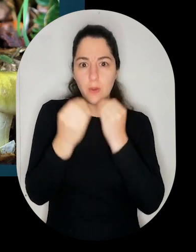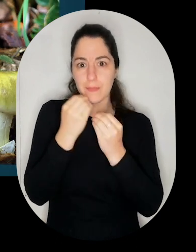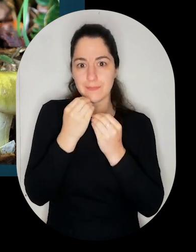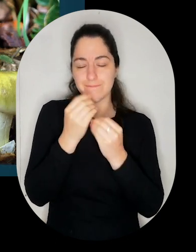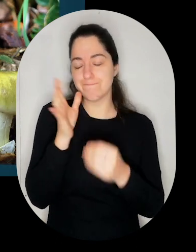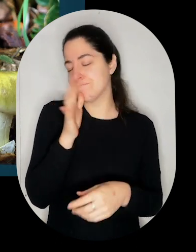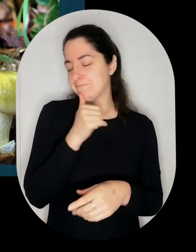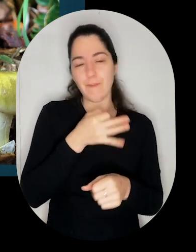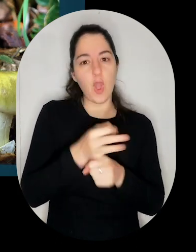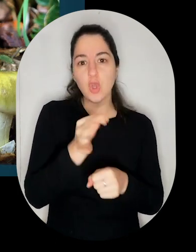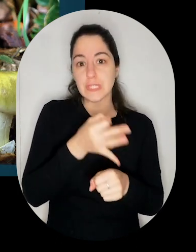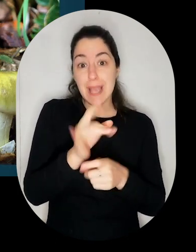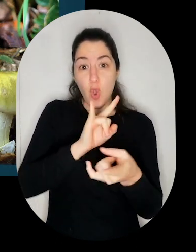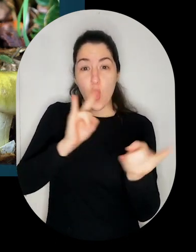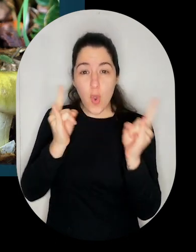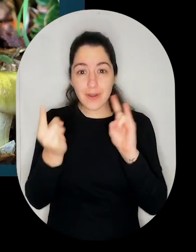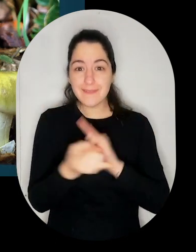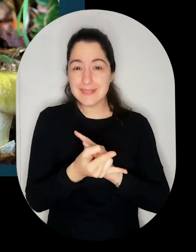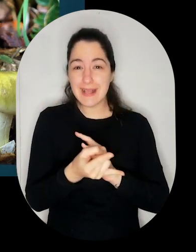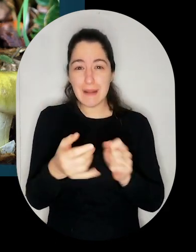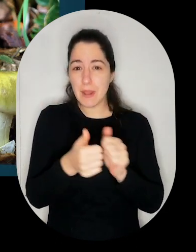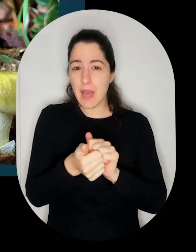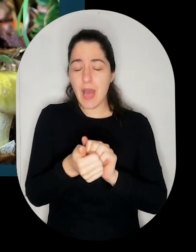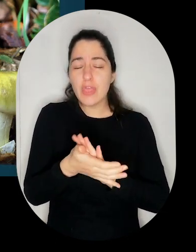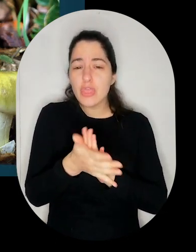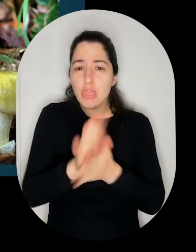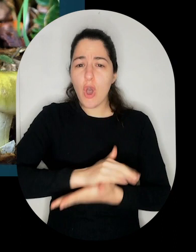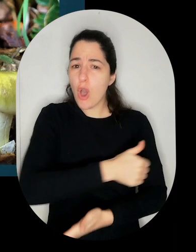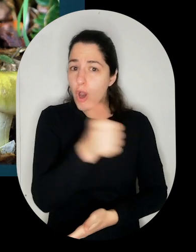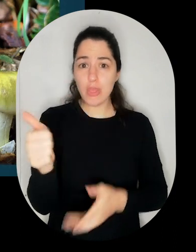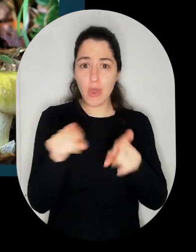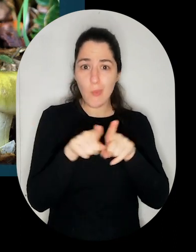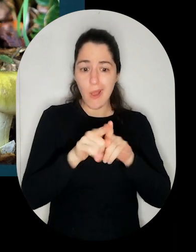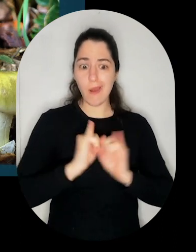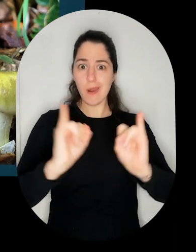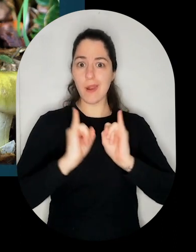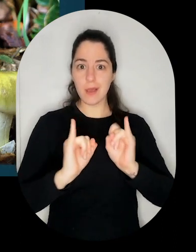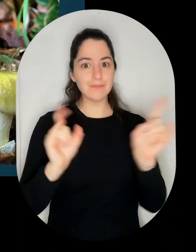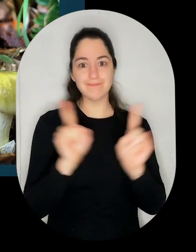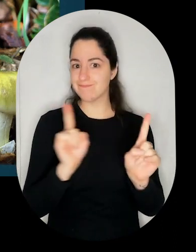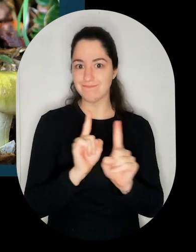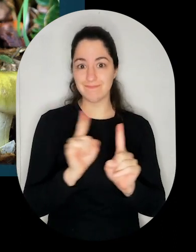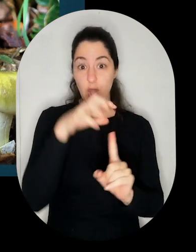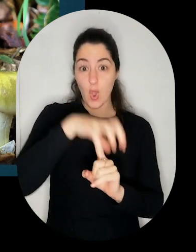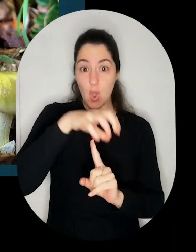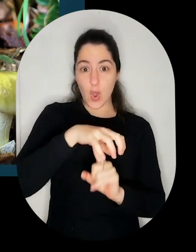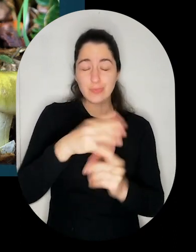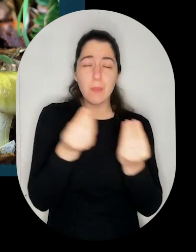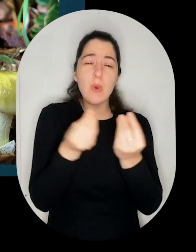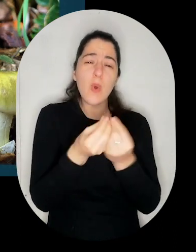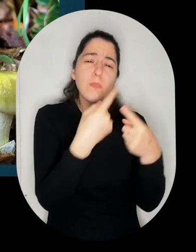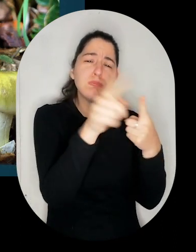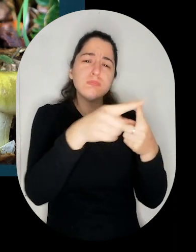comestibles. No hay un tip. Lamentablemente, los hongos son un reino muy heterogéneo, muy complejo,